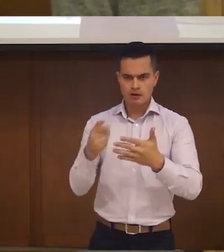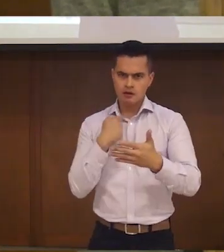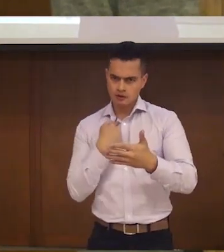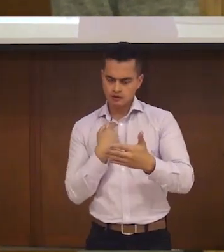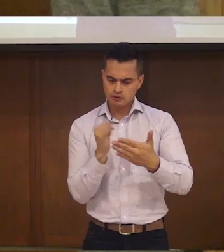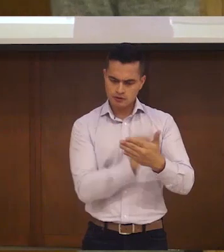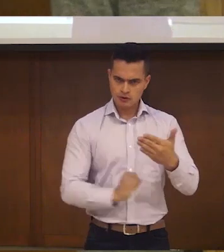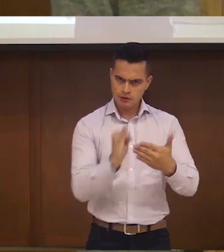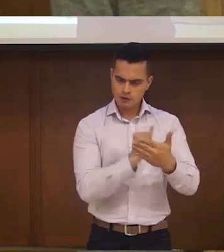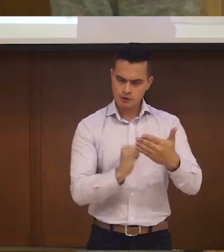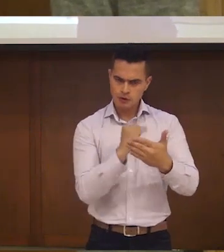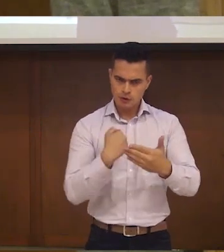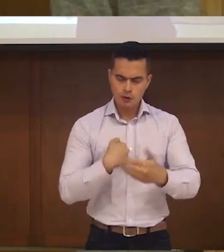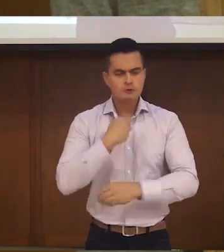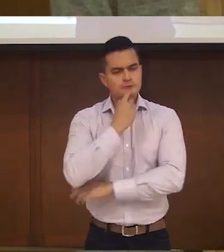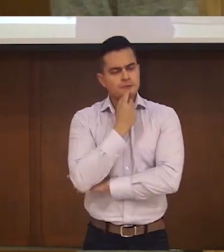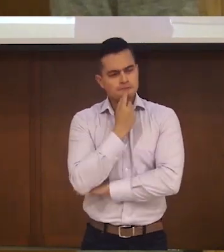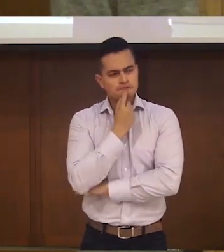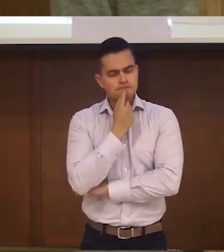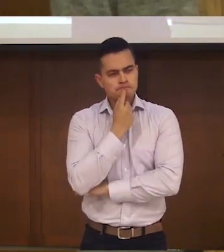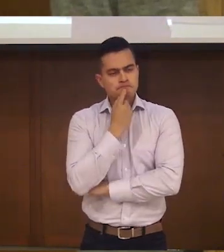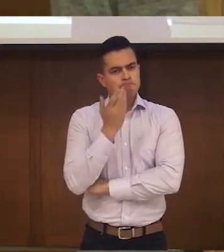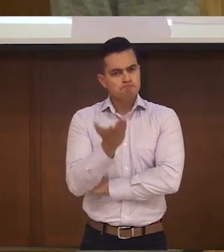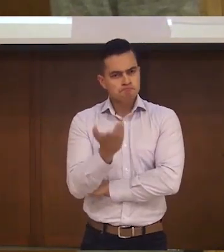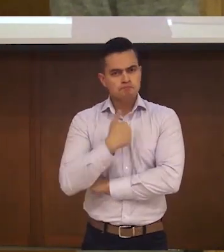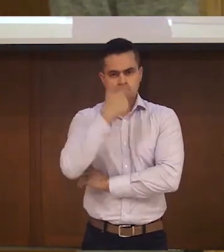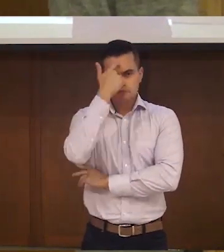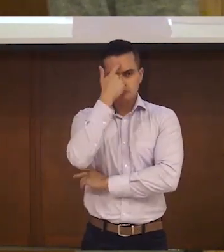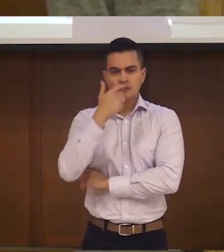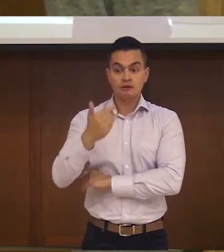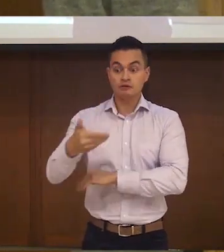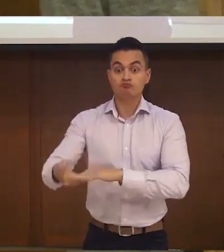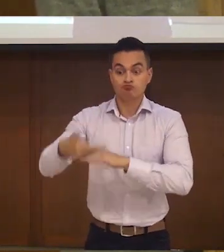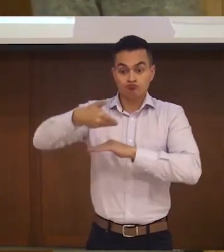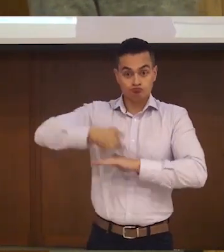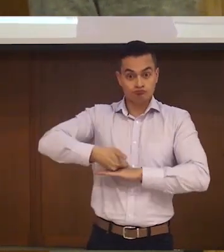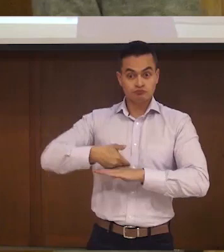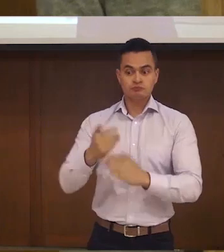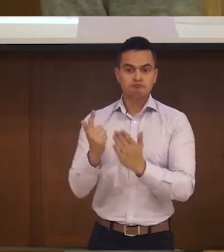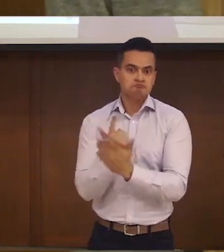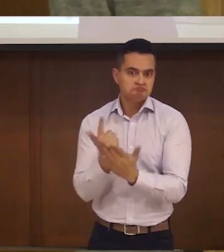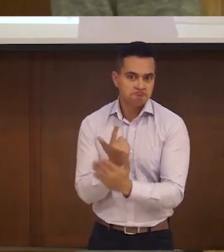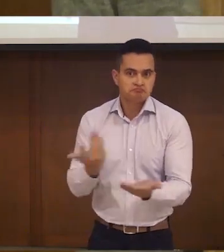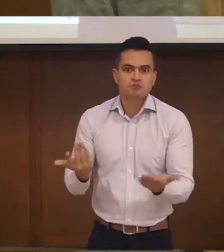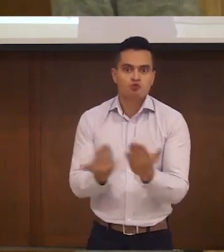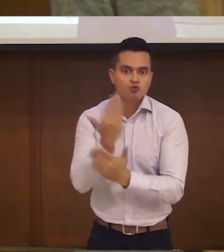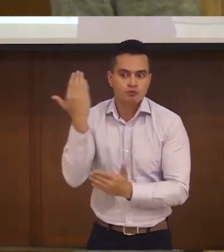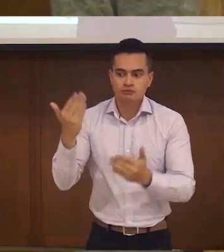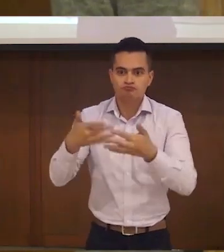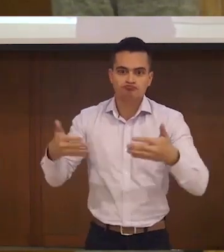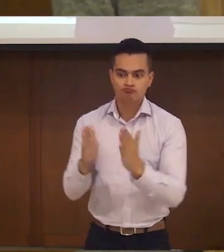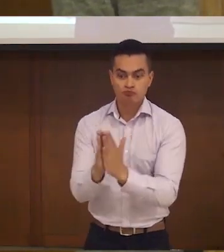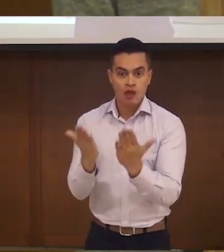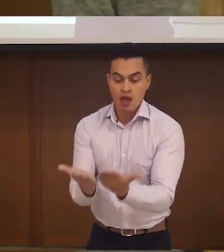ha sido siempre la de que cada propuesta que me llega, cada